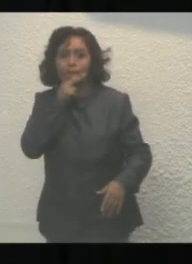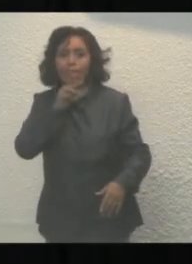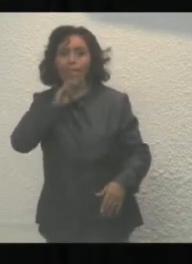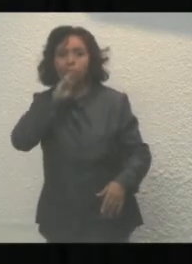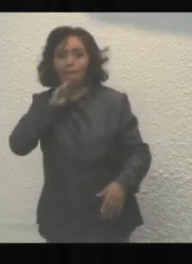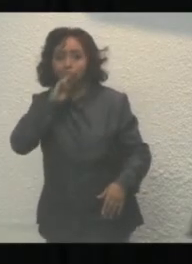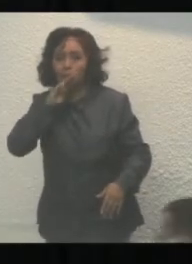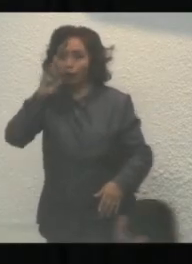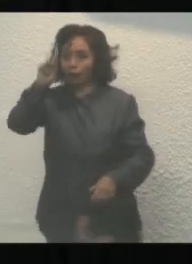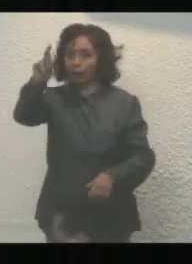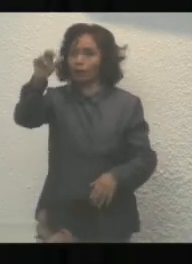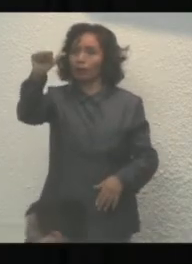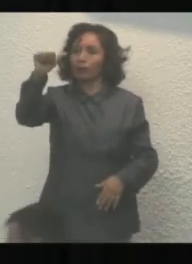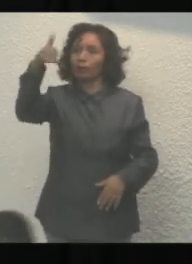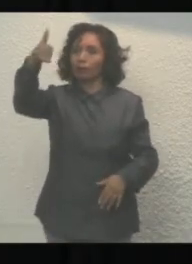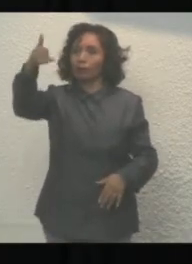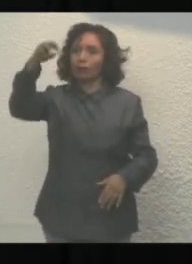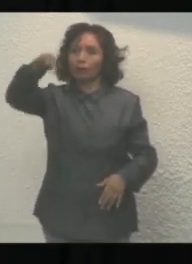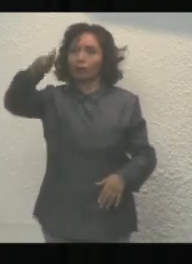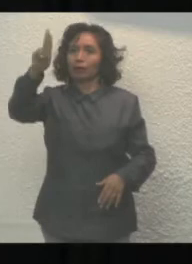a Raimunda Chan Uc,